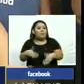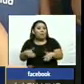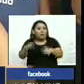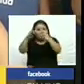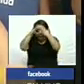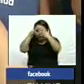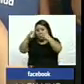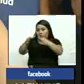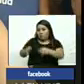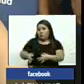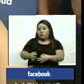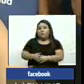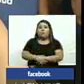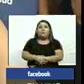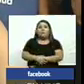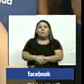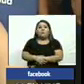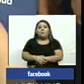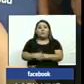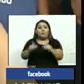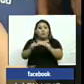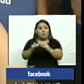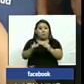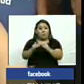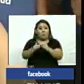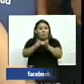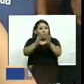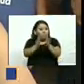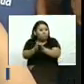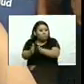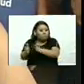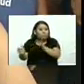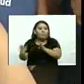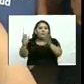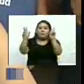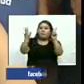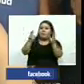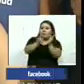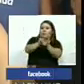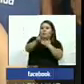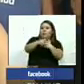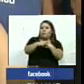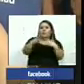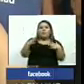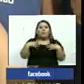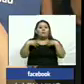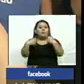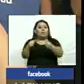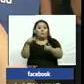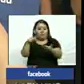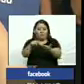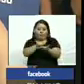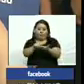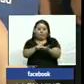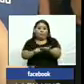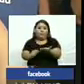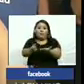decisiones y la planificación de los programas de salud, pero va más allá porque nos dará información